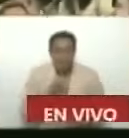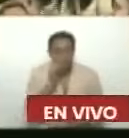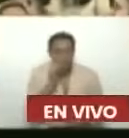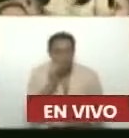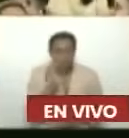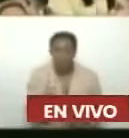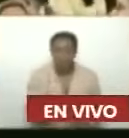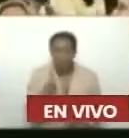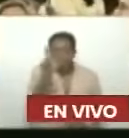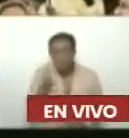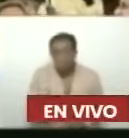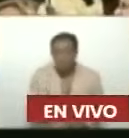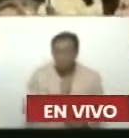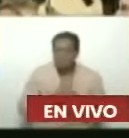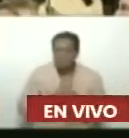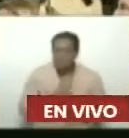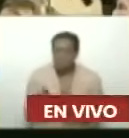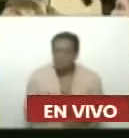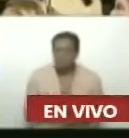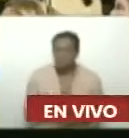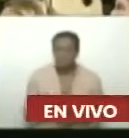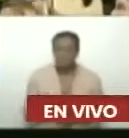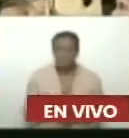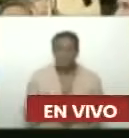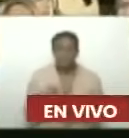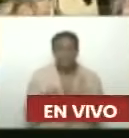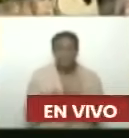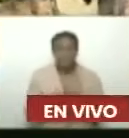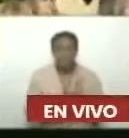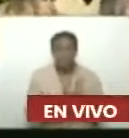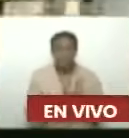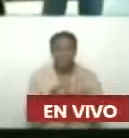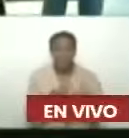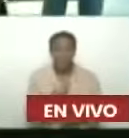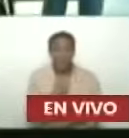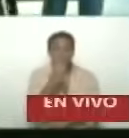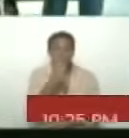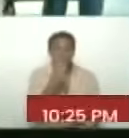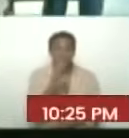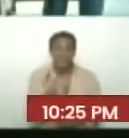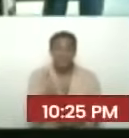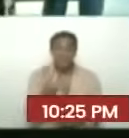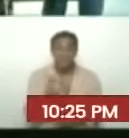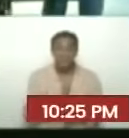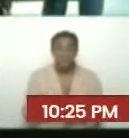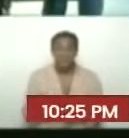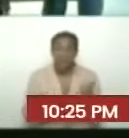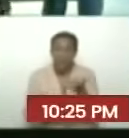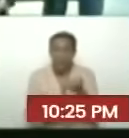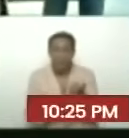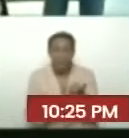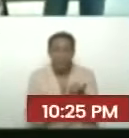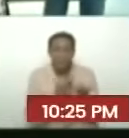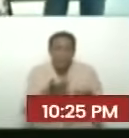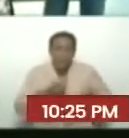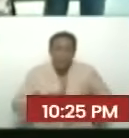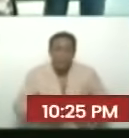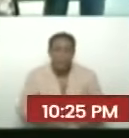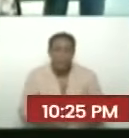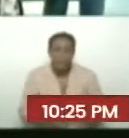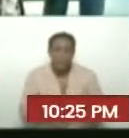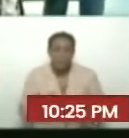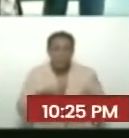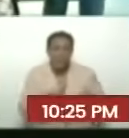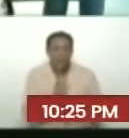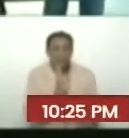Bueno, una belleza. Esto... El primero que él apoyó a Mati dándole